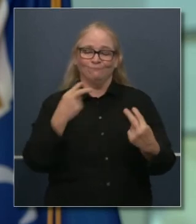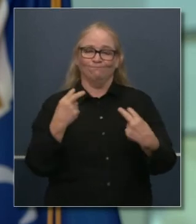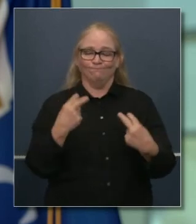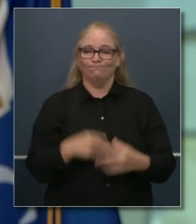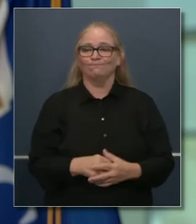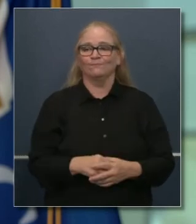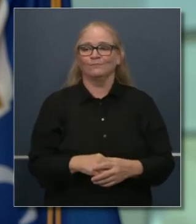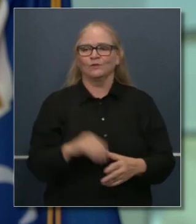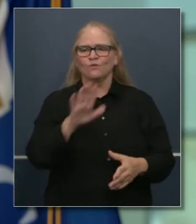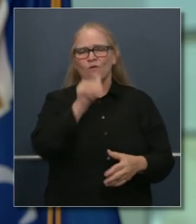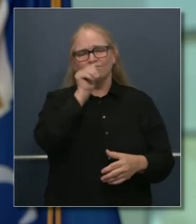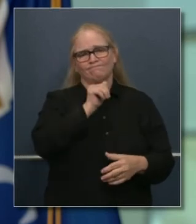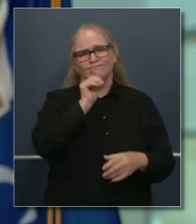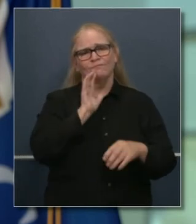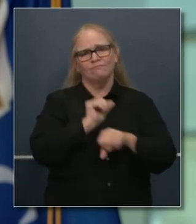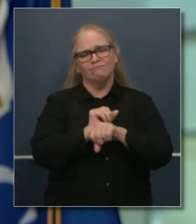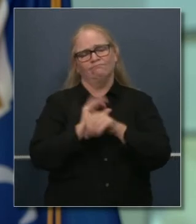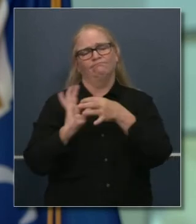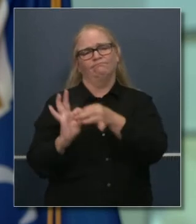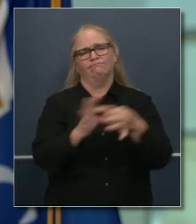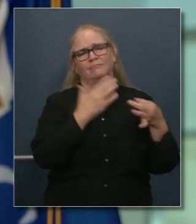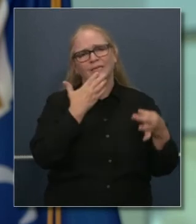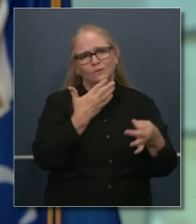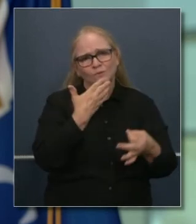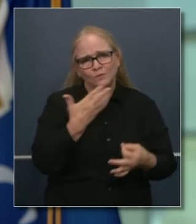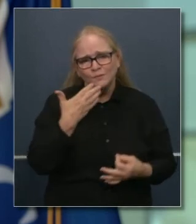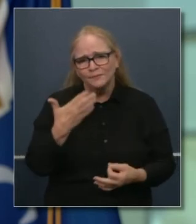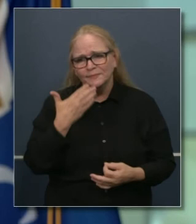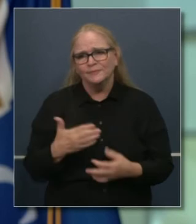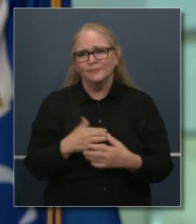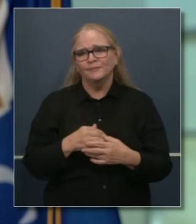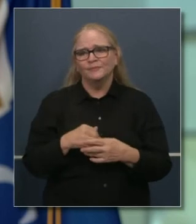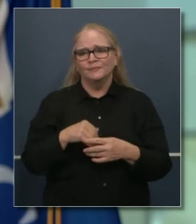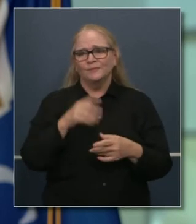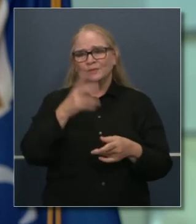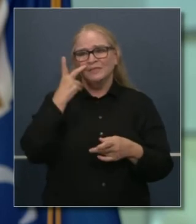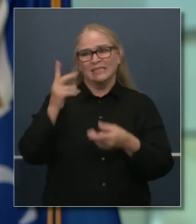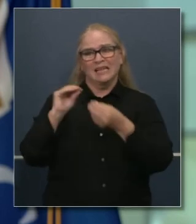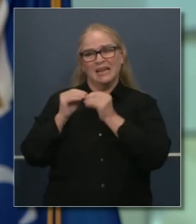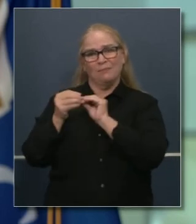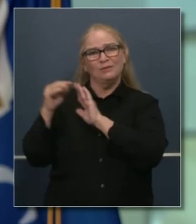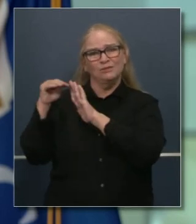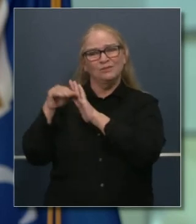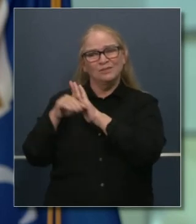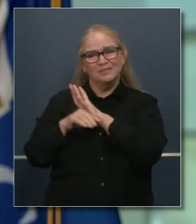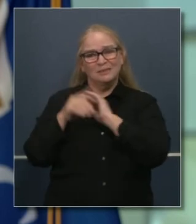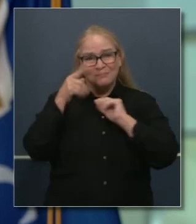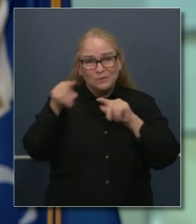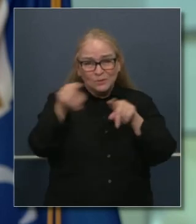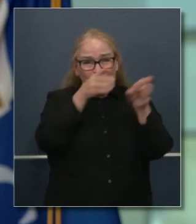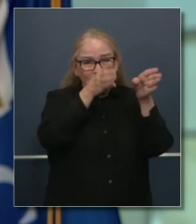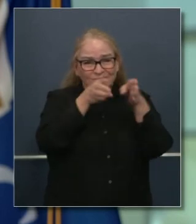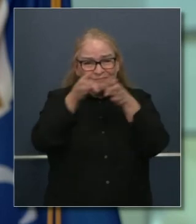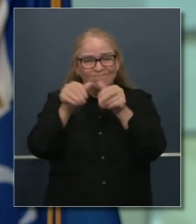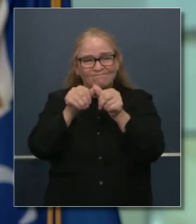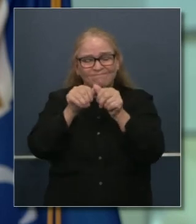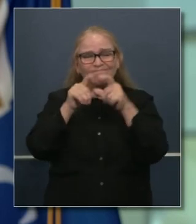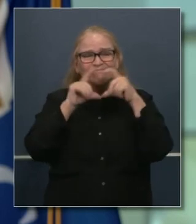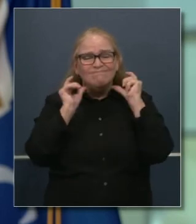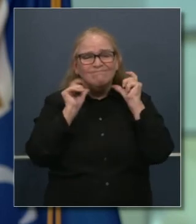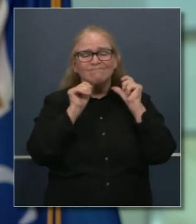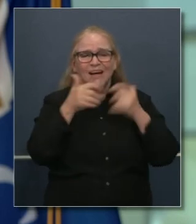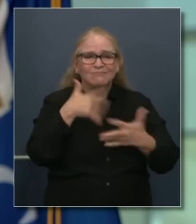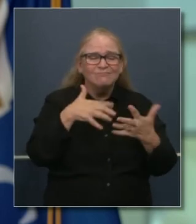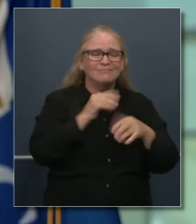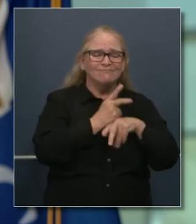desde el fondo de mi corazón por todo el trabajo increíble que han hecho ustedes como estado que lo reflejan las cifras positivas que van